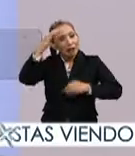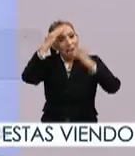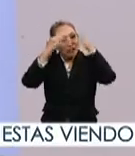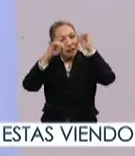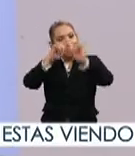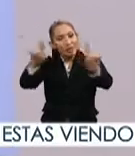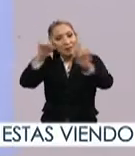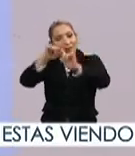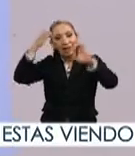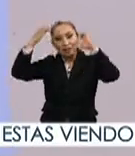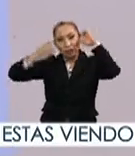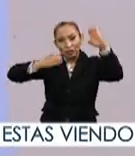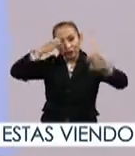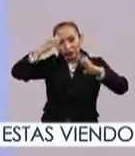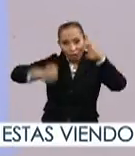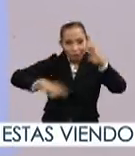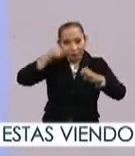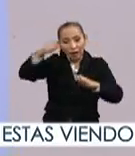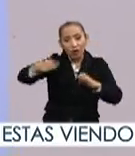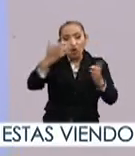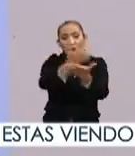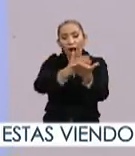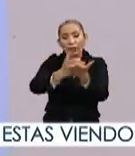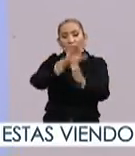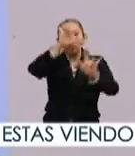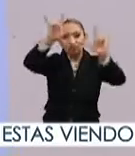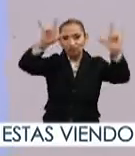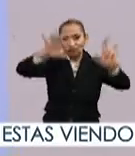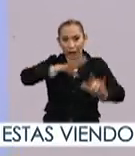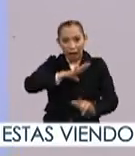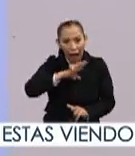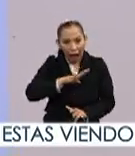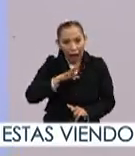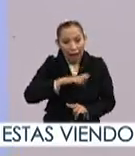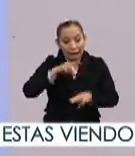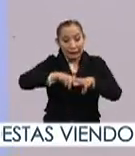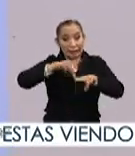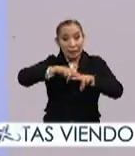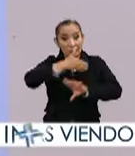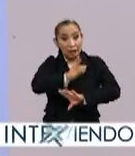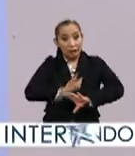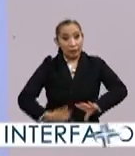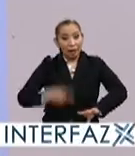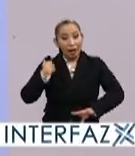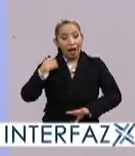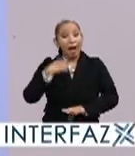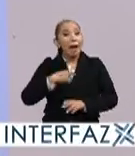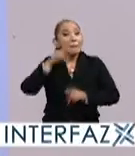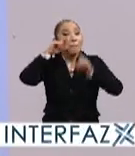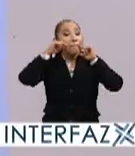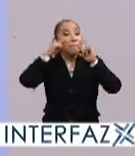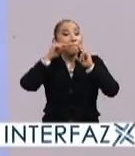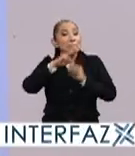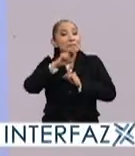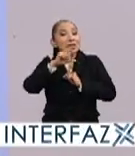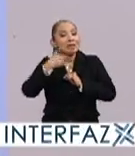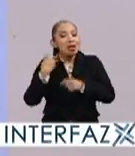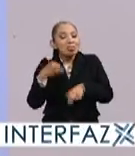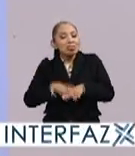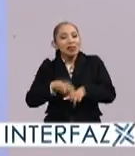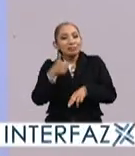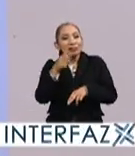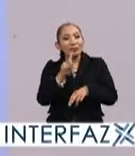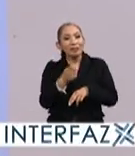conocer diversas exposiciones. En su colección destacan, por ejemplo, la silla presidencial en la que Francisco Villa se sentó el 6